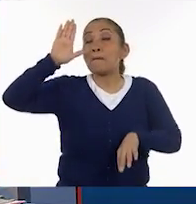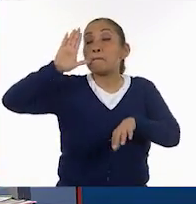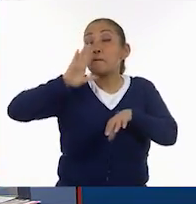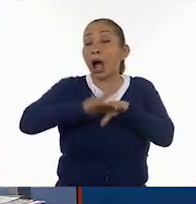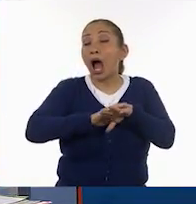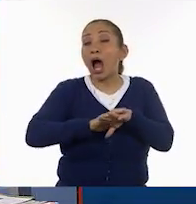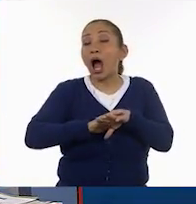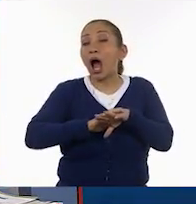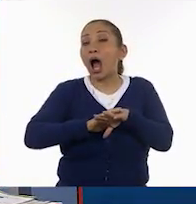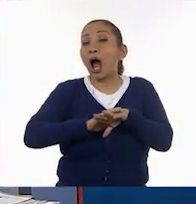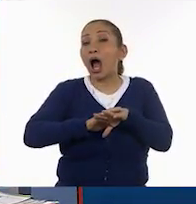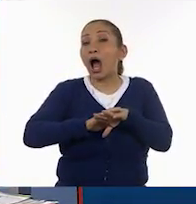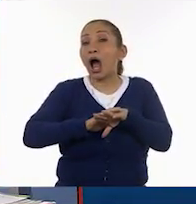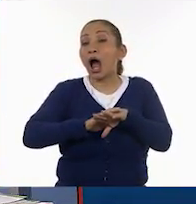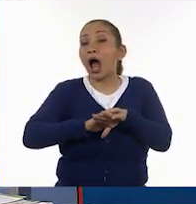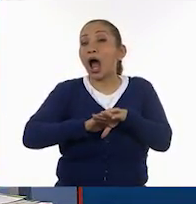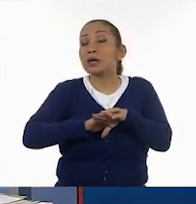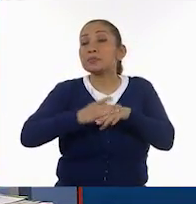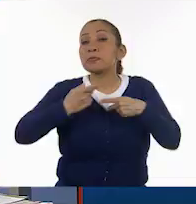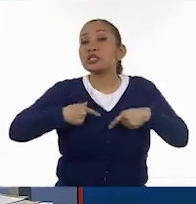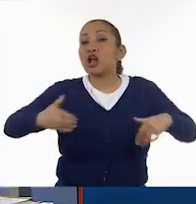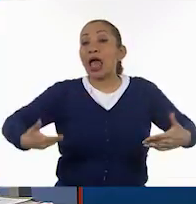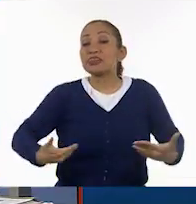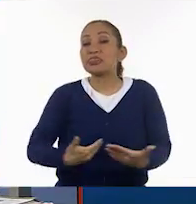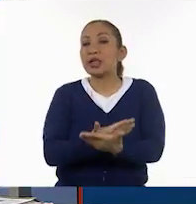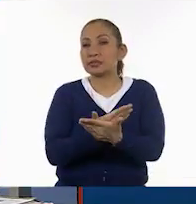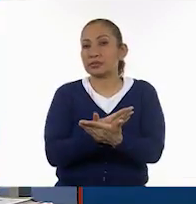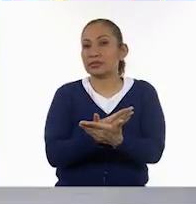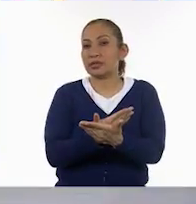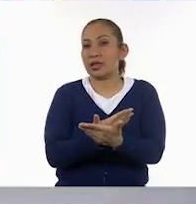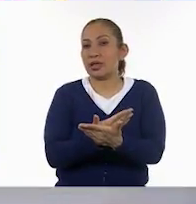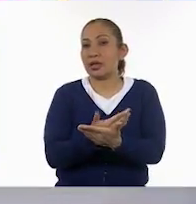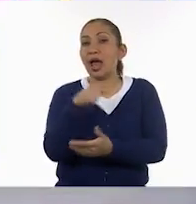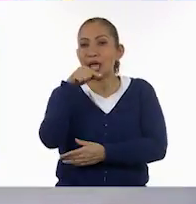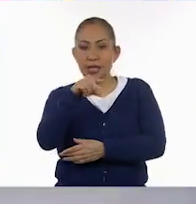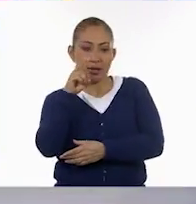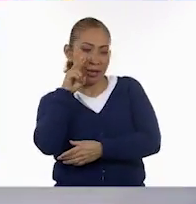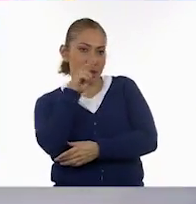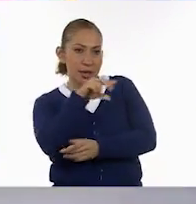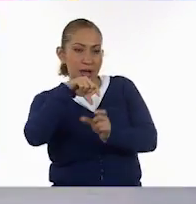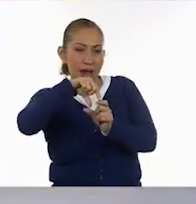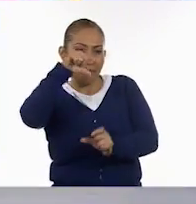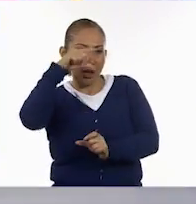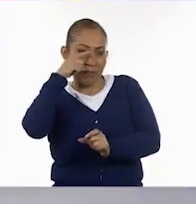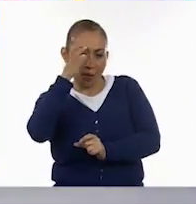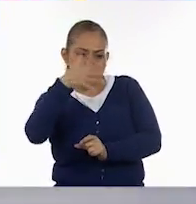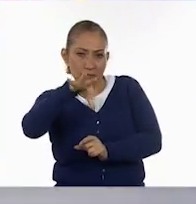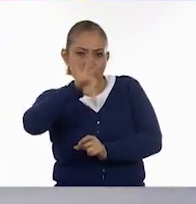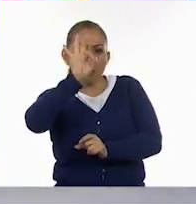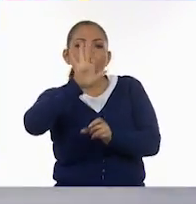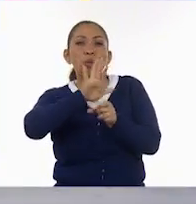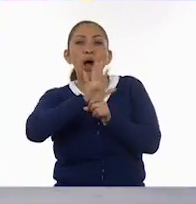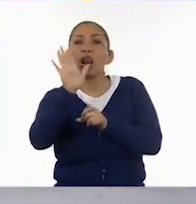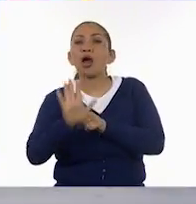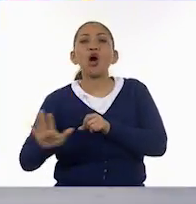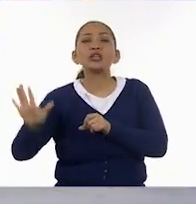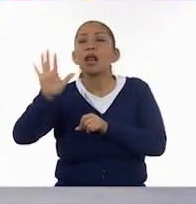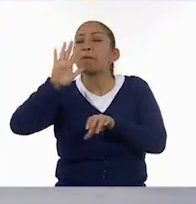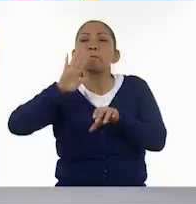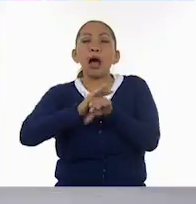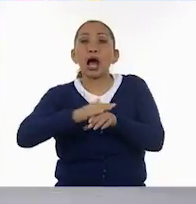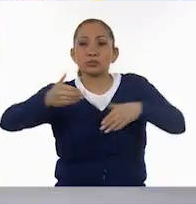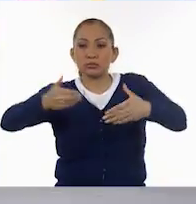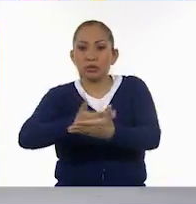mayor número de nacimientos. María, aquí en nuestra gráfica podrías mostrar cuál es el continente